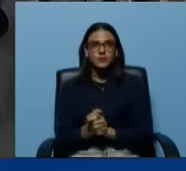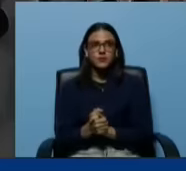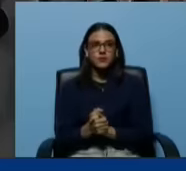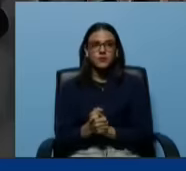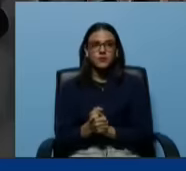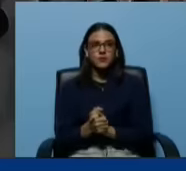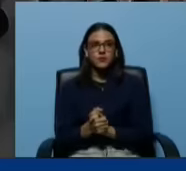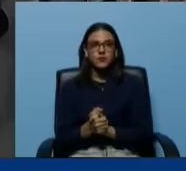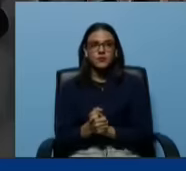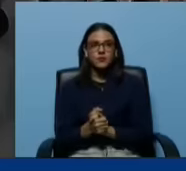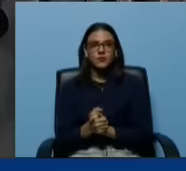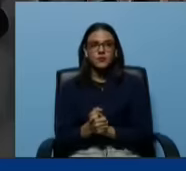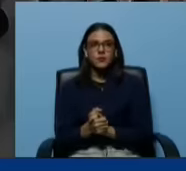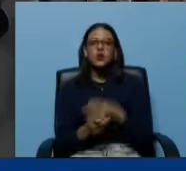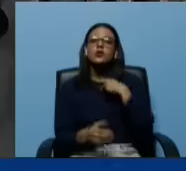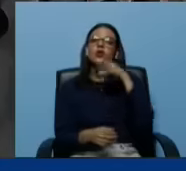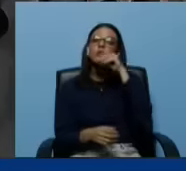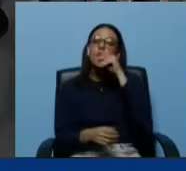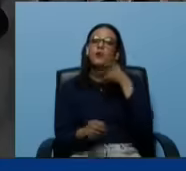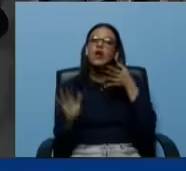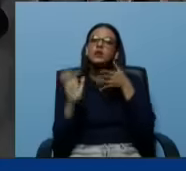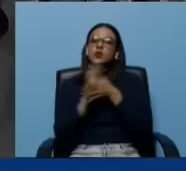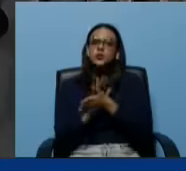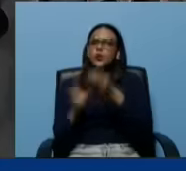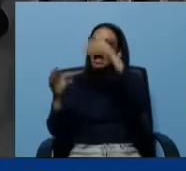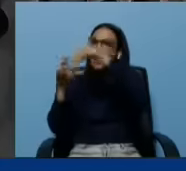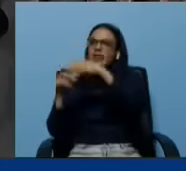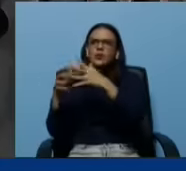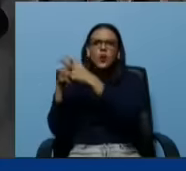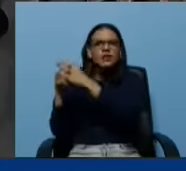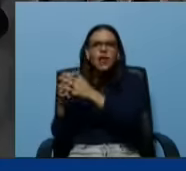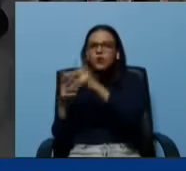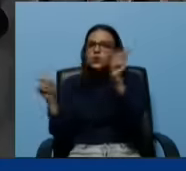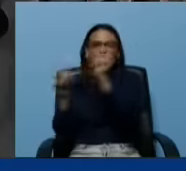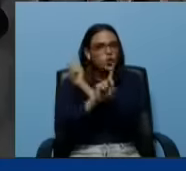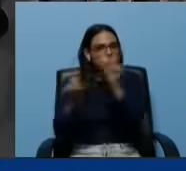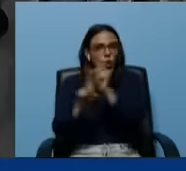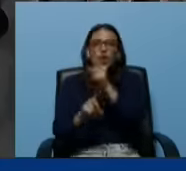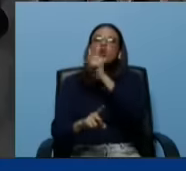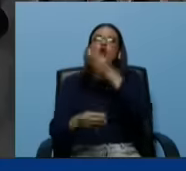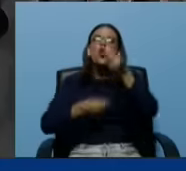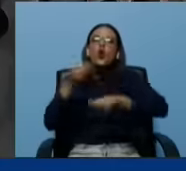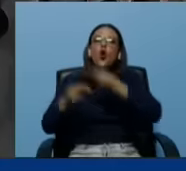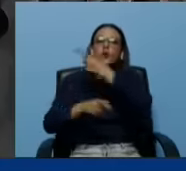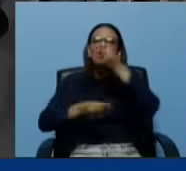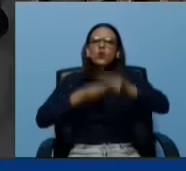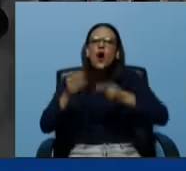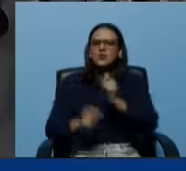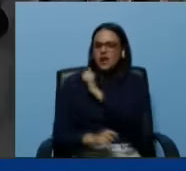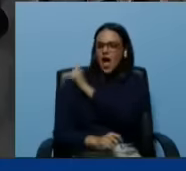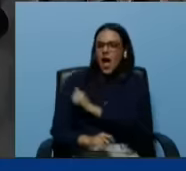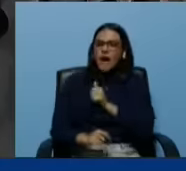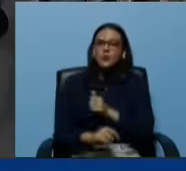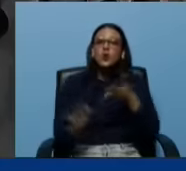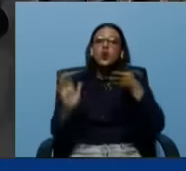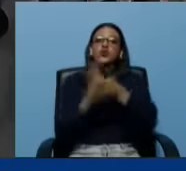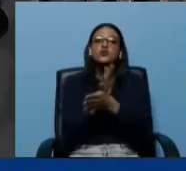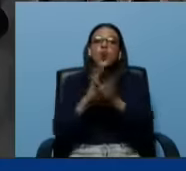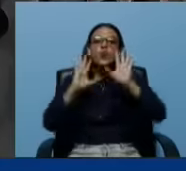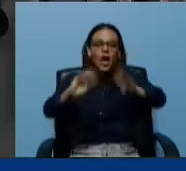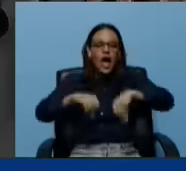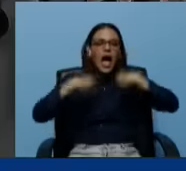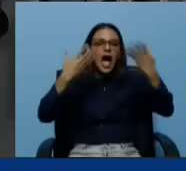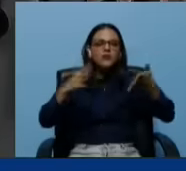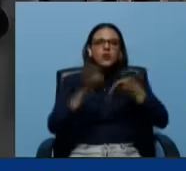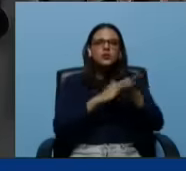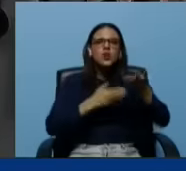ni de sus asuntos domésticos, sino de su conducta en cuanto a Latinoamérica y el